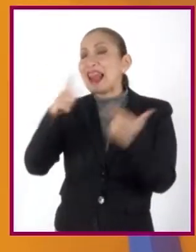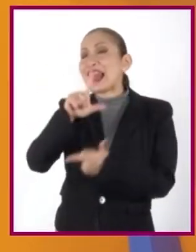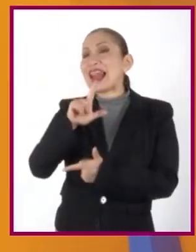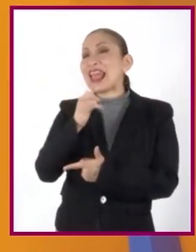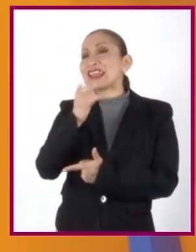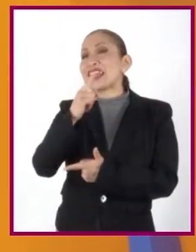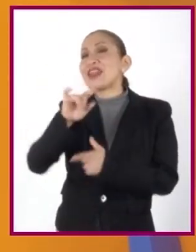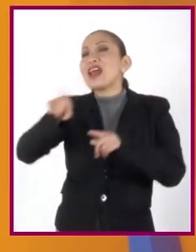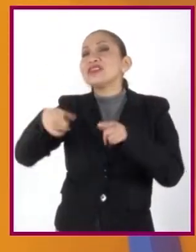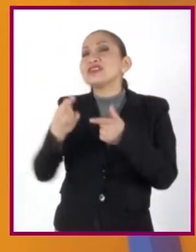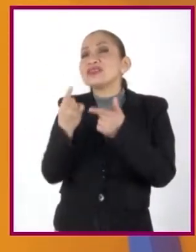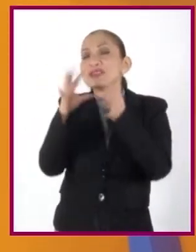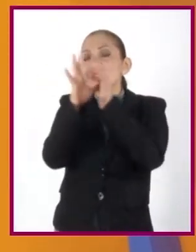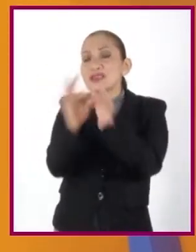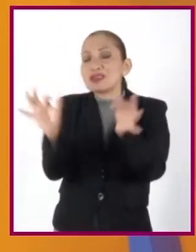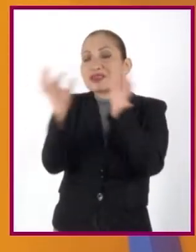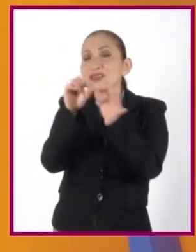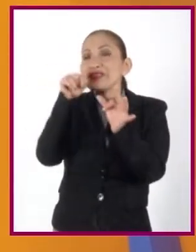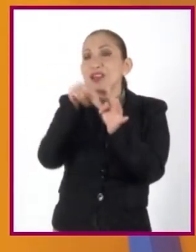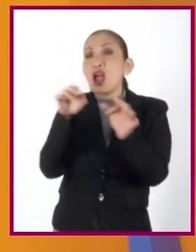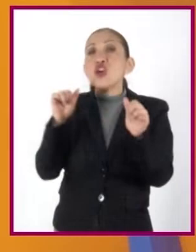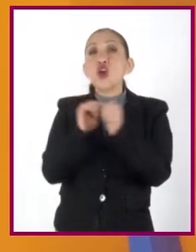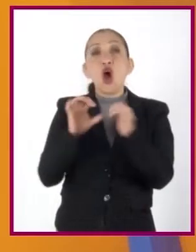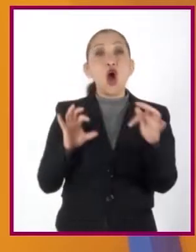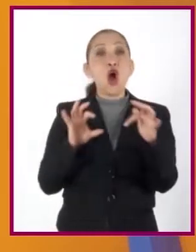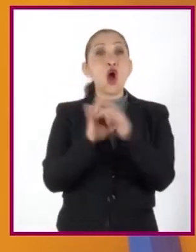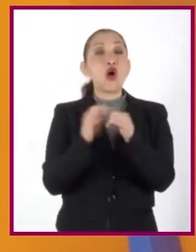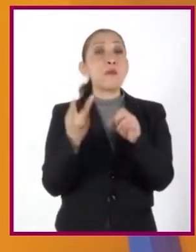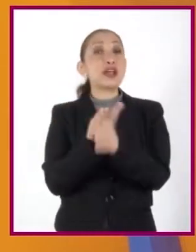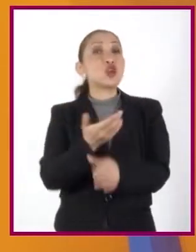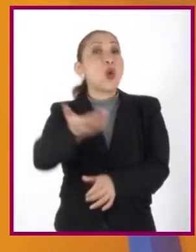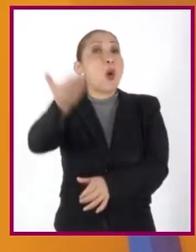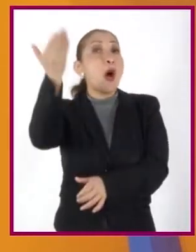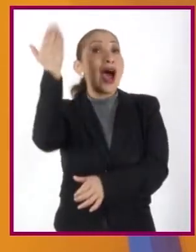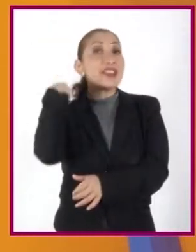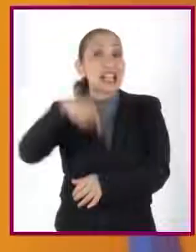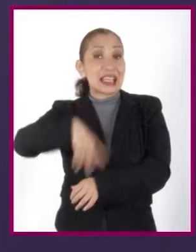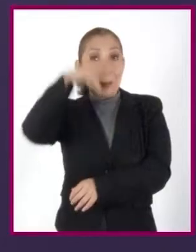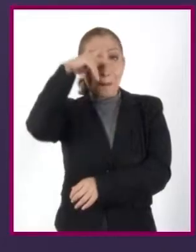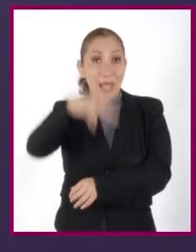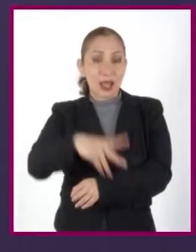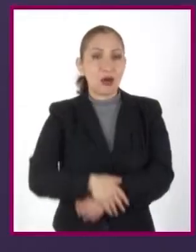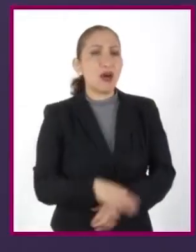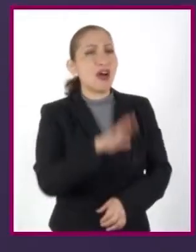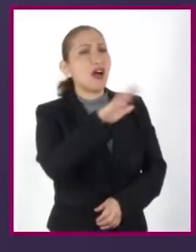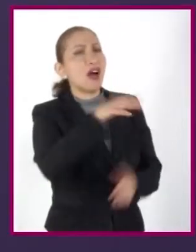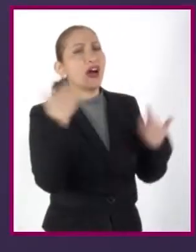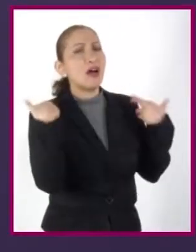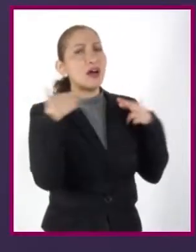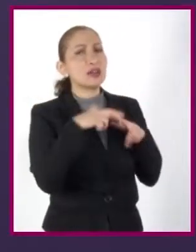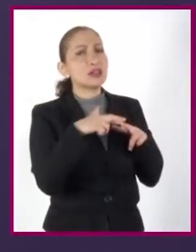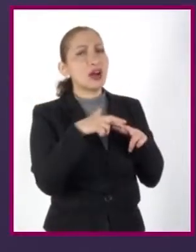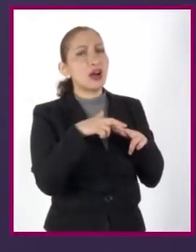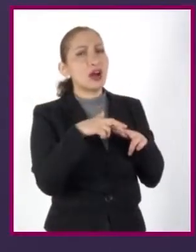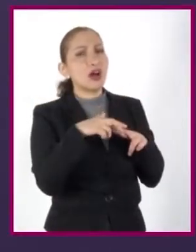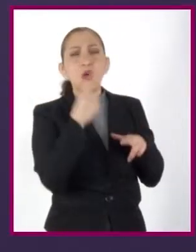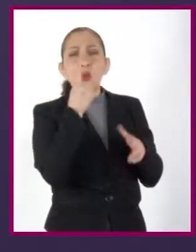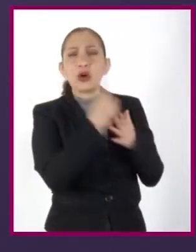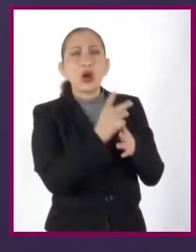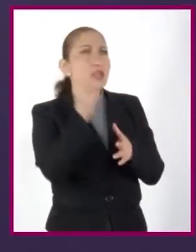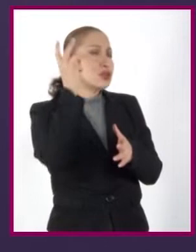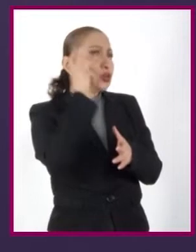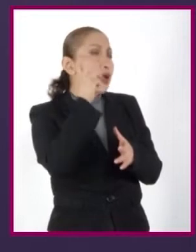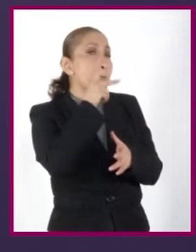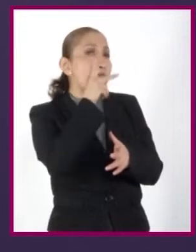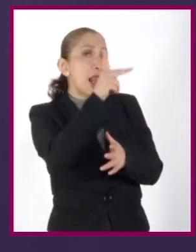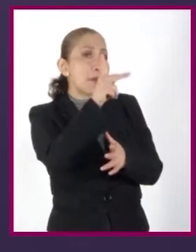de texto narrativo que inevitablemente se asocian con lo sucedido en el pasado de nuestro país. Profesor, con el simple hecho de escuchar